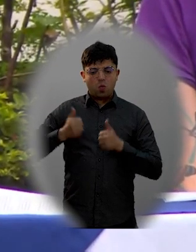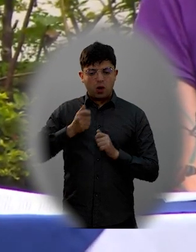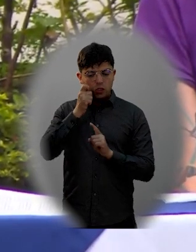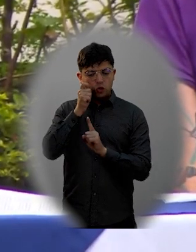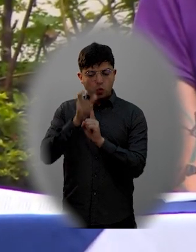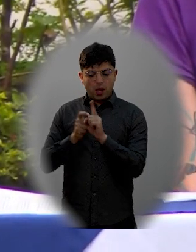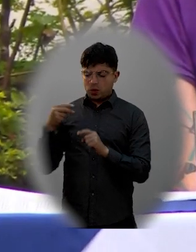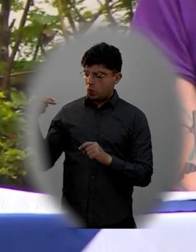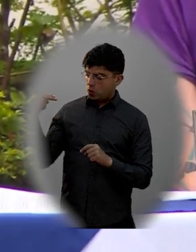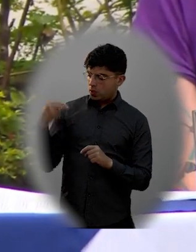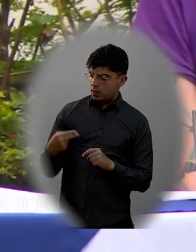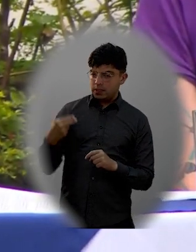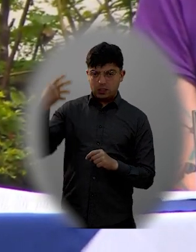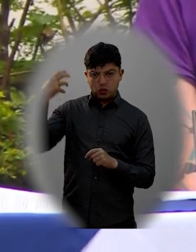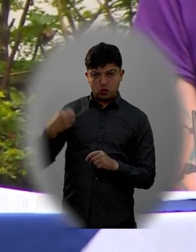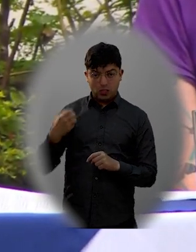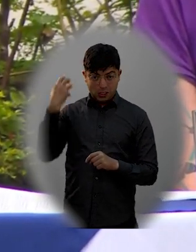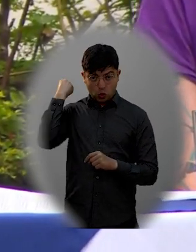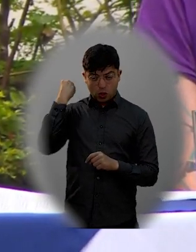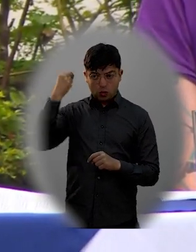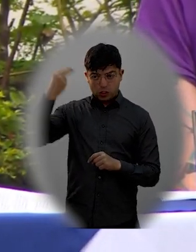sujeto histórico que estamos